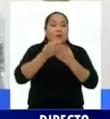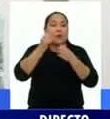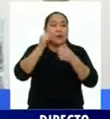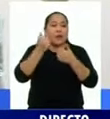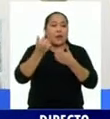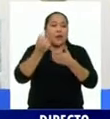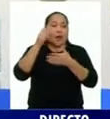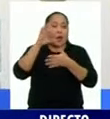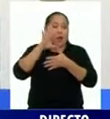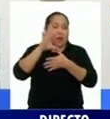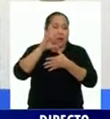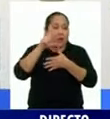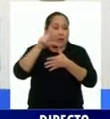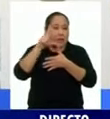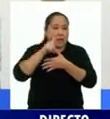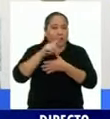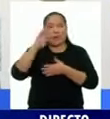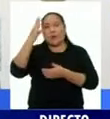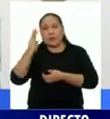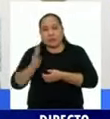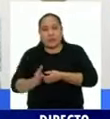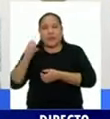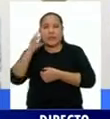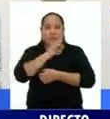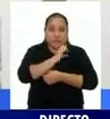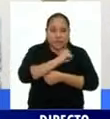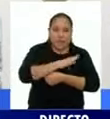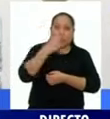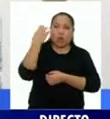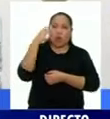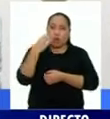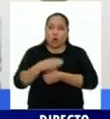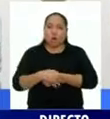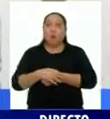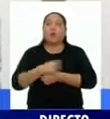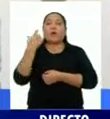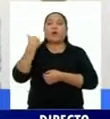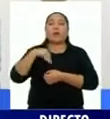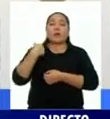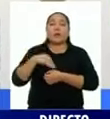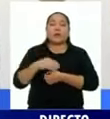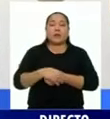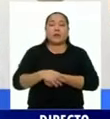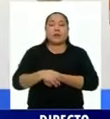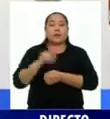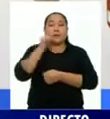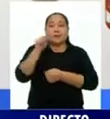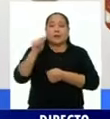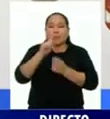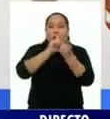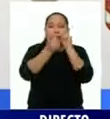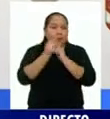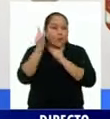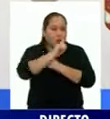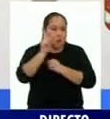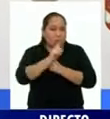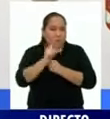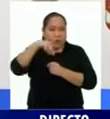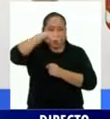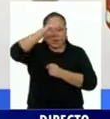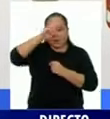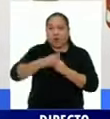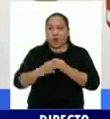Colombia, Brasil, Argentina, van a detectar que esos tipos de cambio de países que no son el Perú